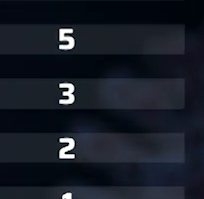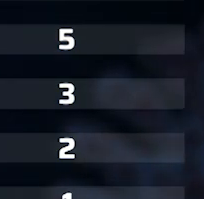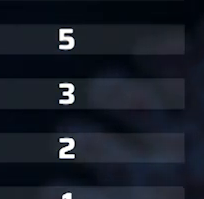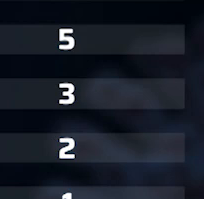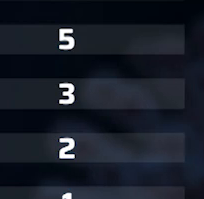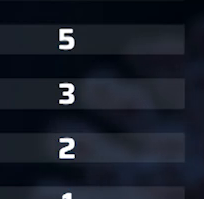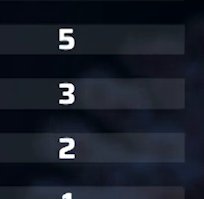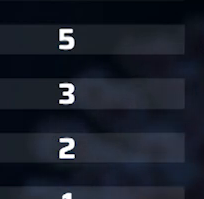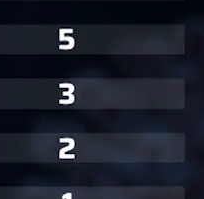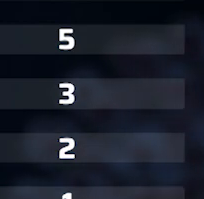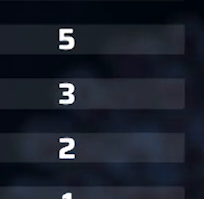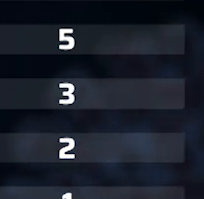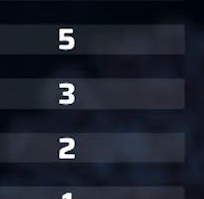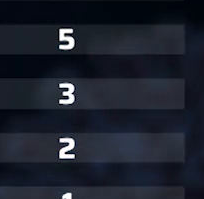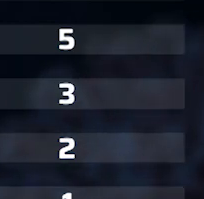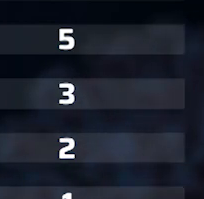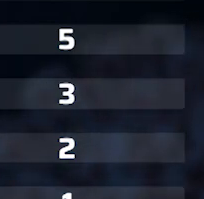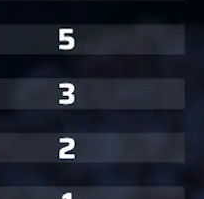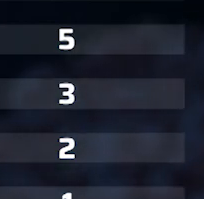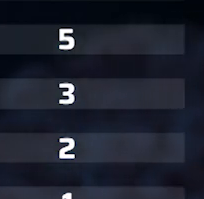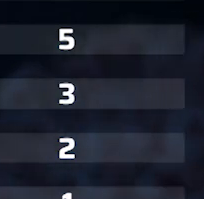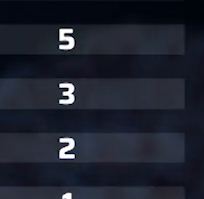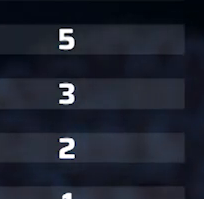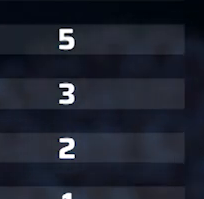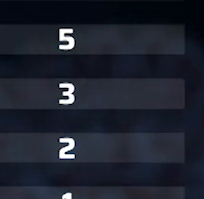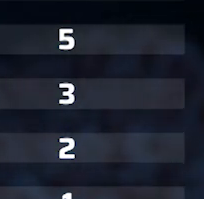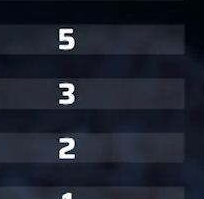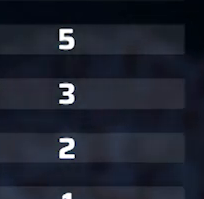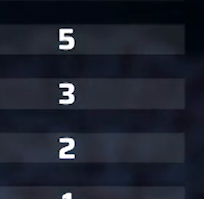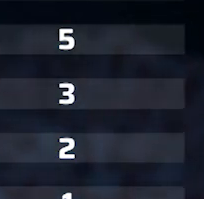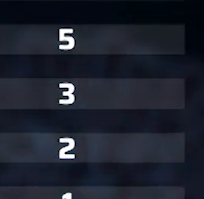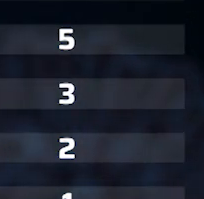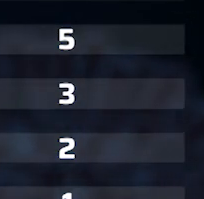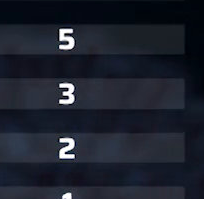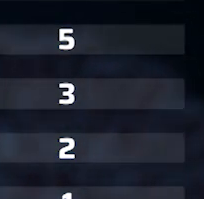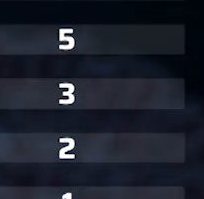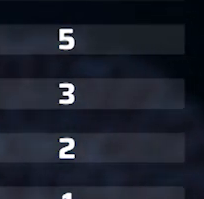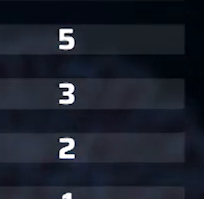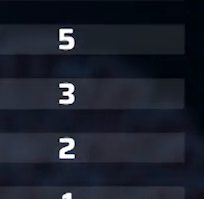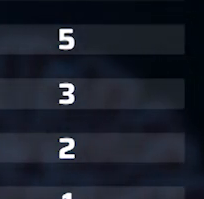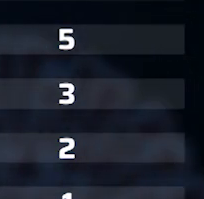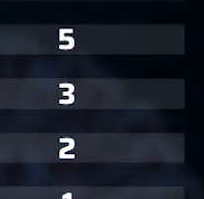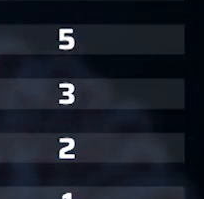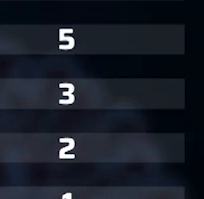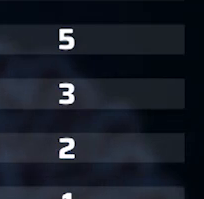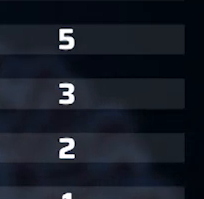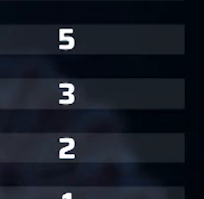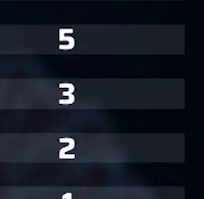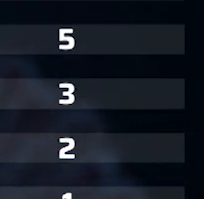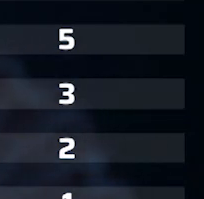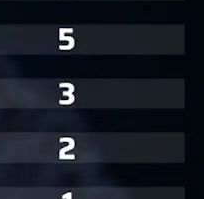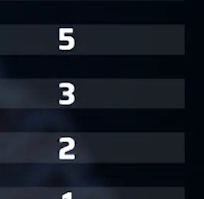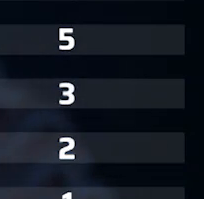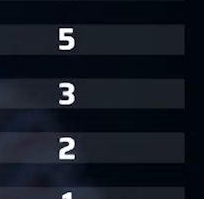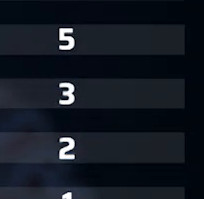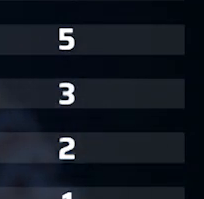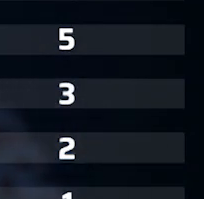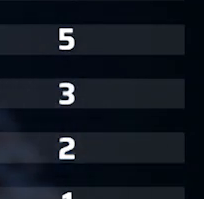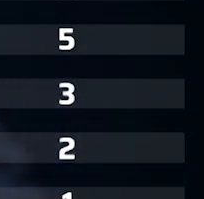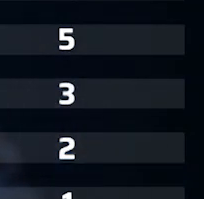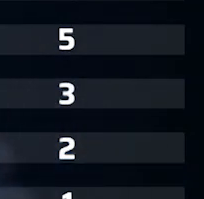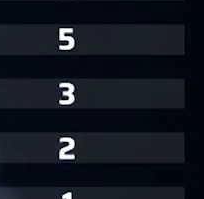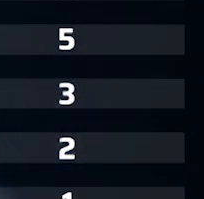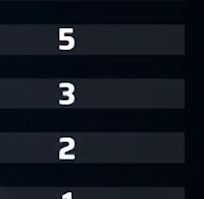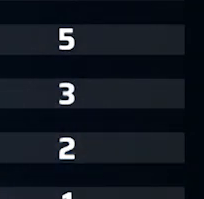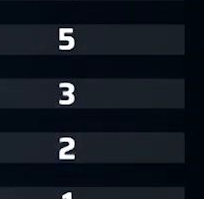fallecidas. Santa Rosa de Cabal, 66 casos, 32 recuperados, 3 personas fallecidas. La Virginia, 136 casos, 50